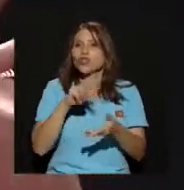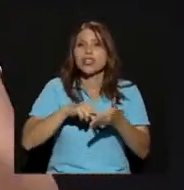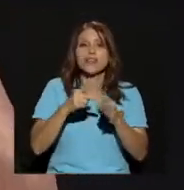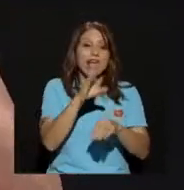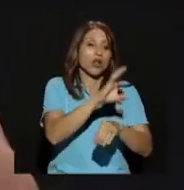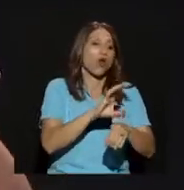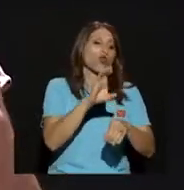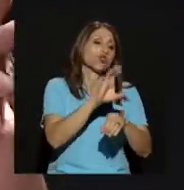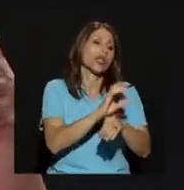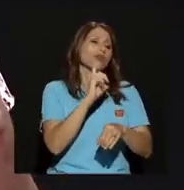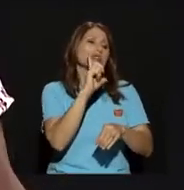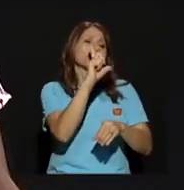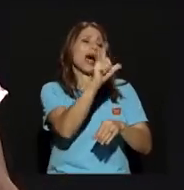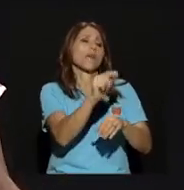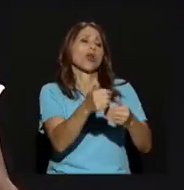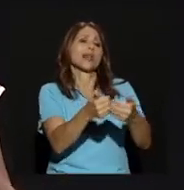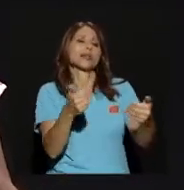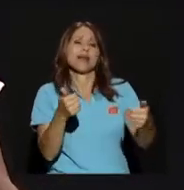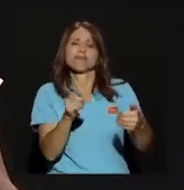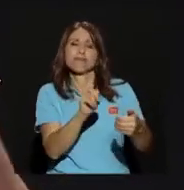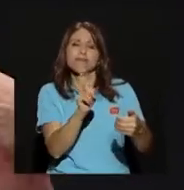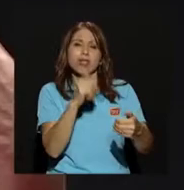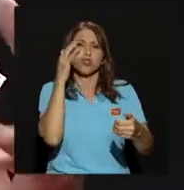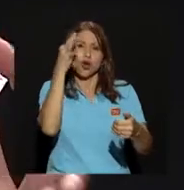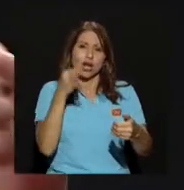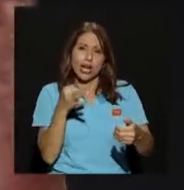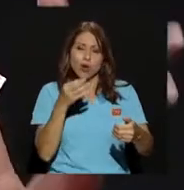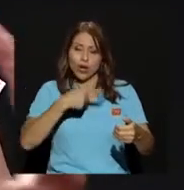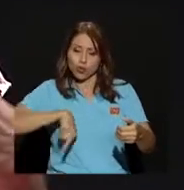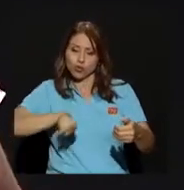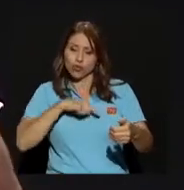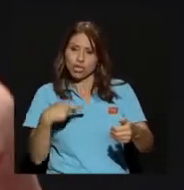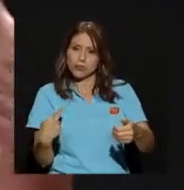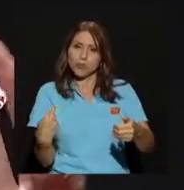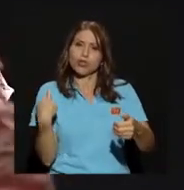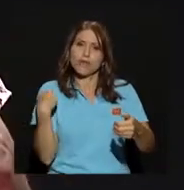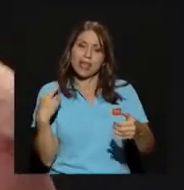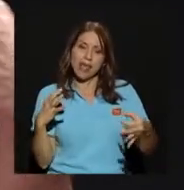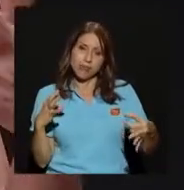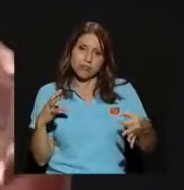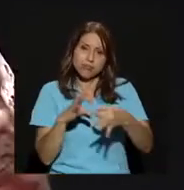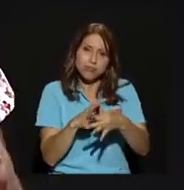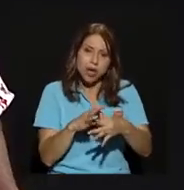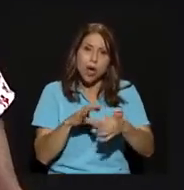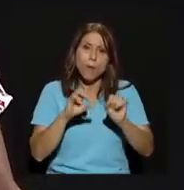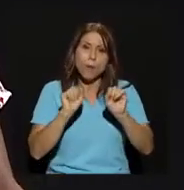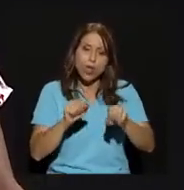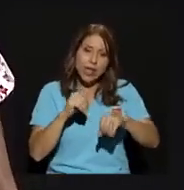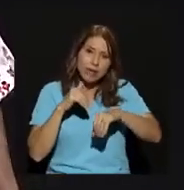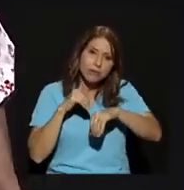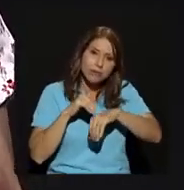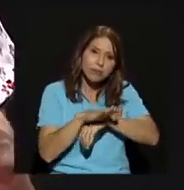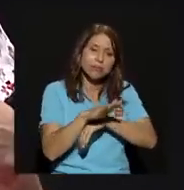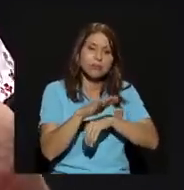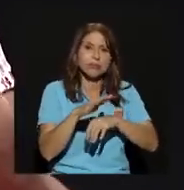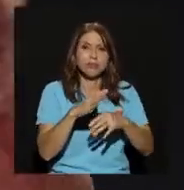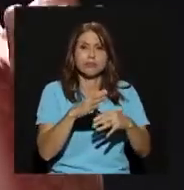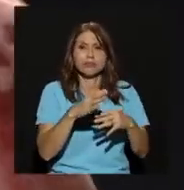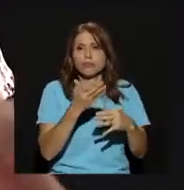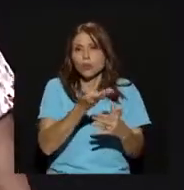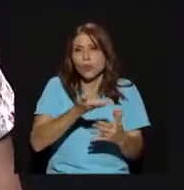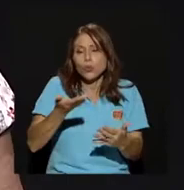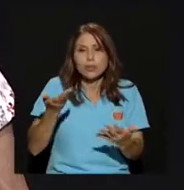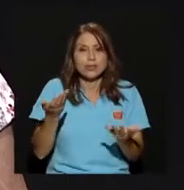por allá, ¿verdad? Yo creo que también es una responsabilidad nuestra poder aportar, enviar notas, casi que a veces